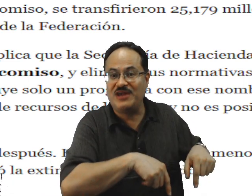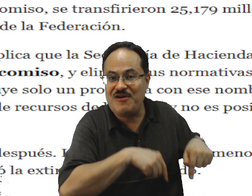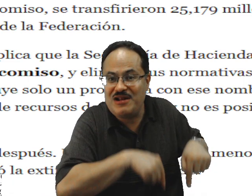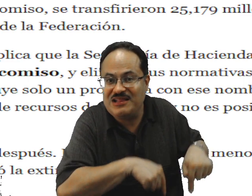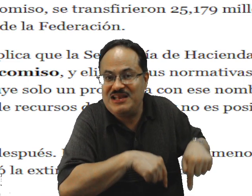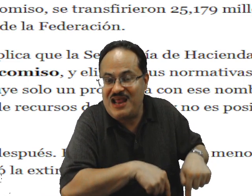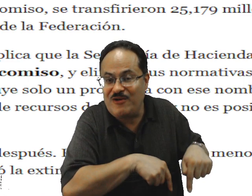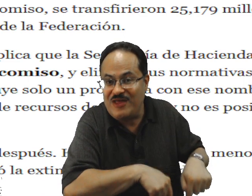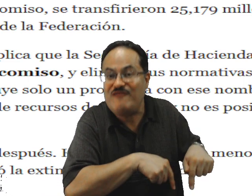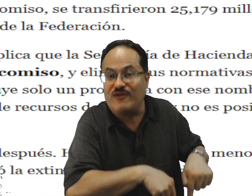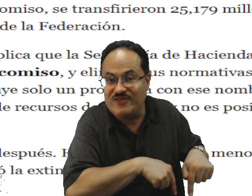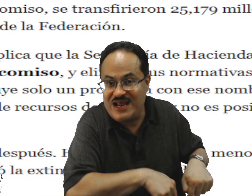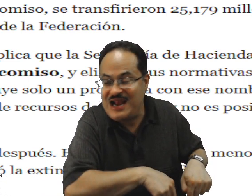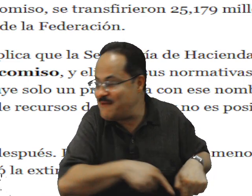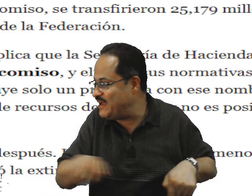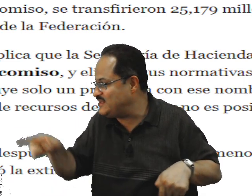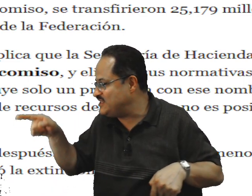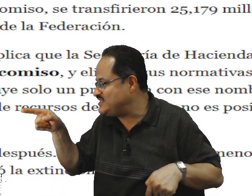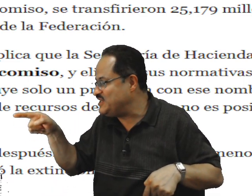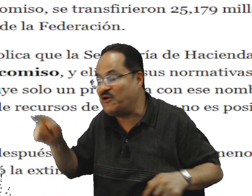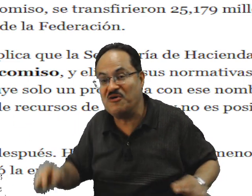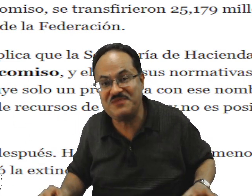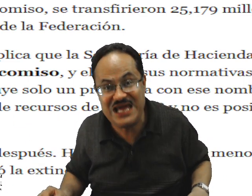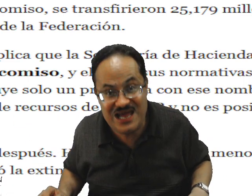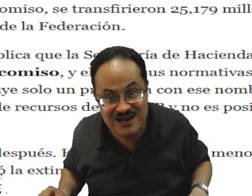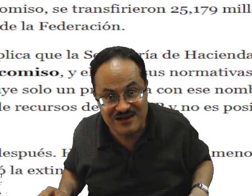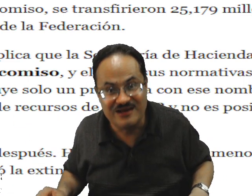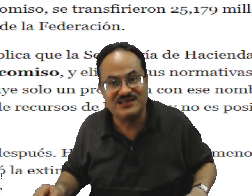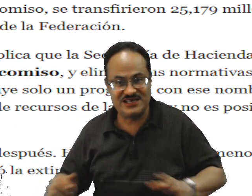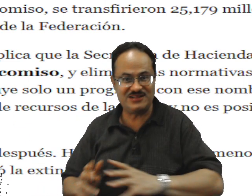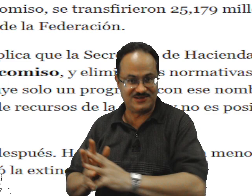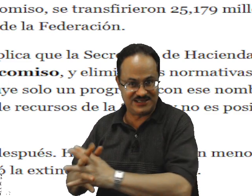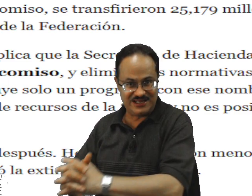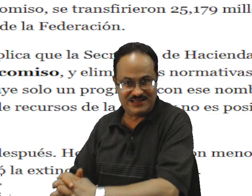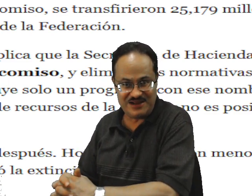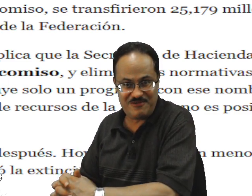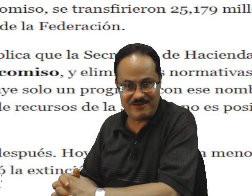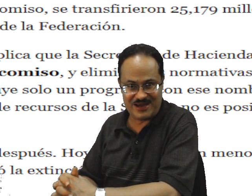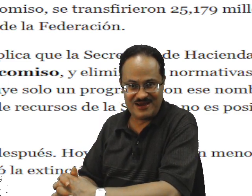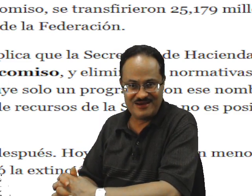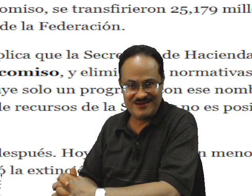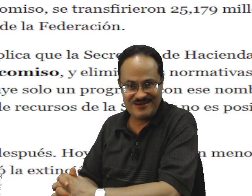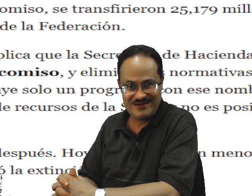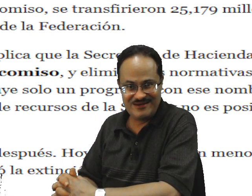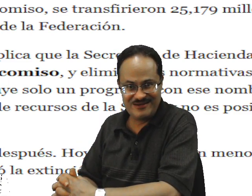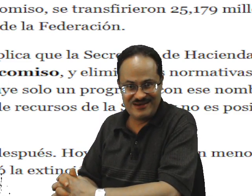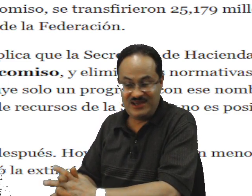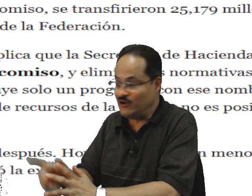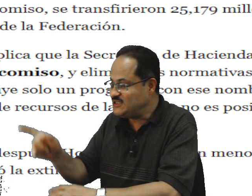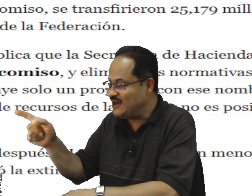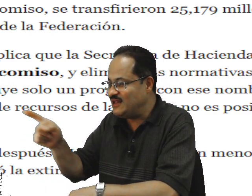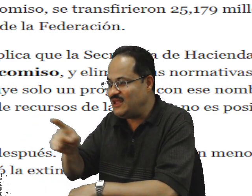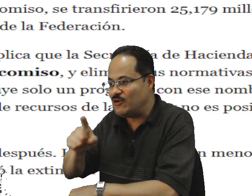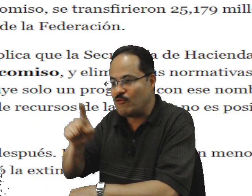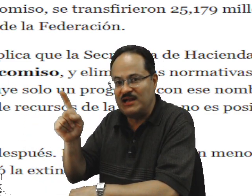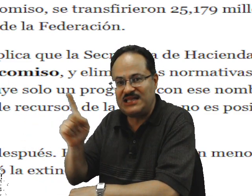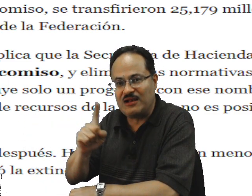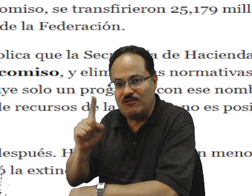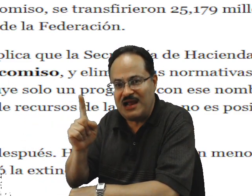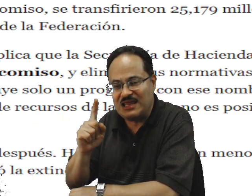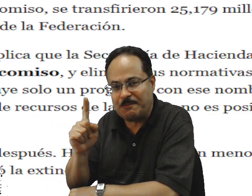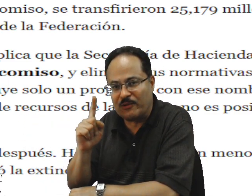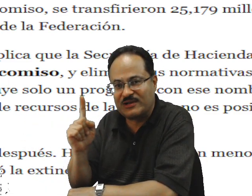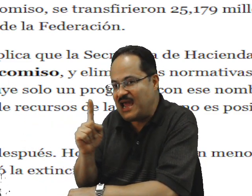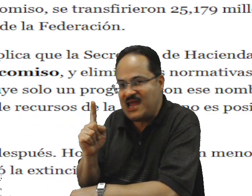recogieron el dinero del fonden eran 25000 179 y no se ha rendido cuenta